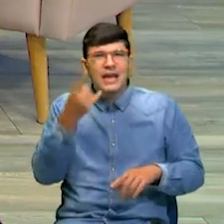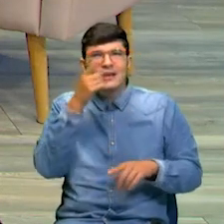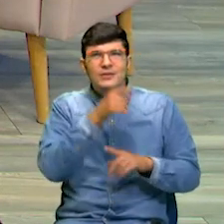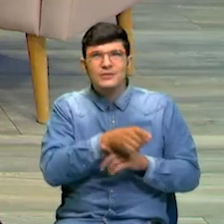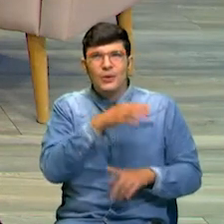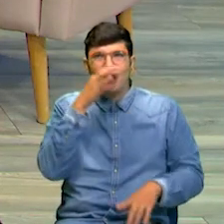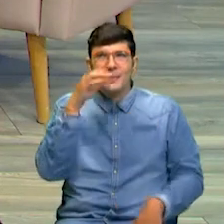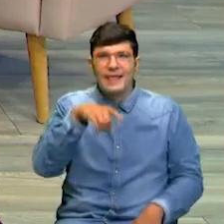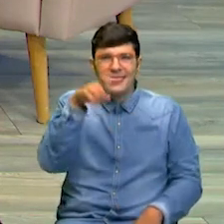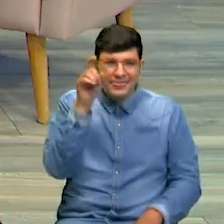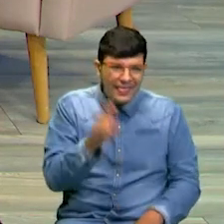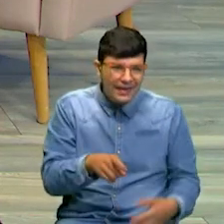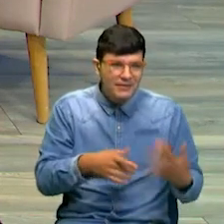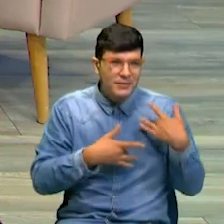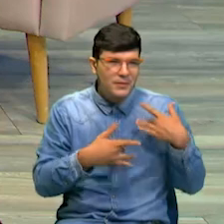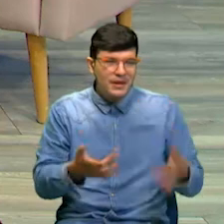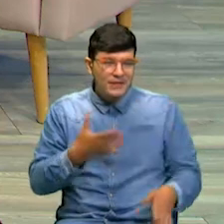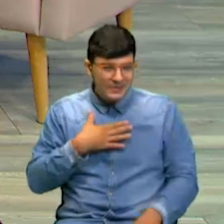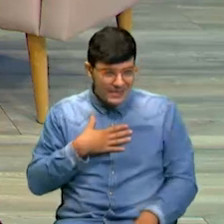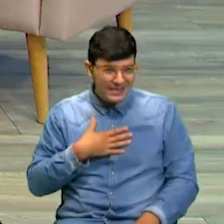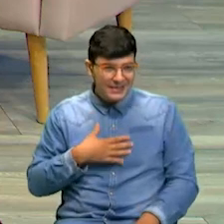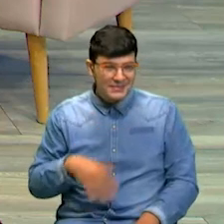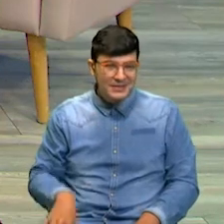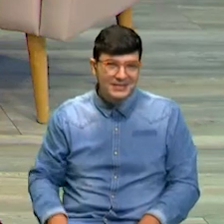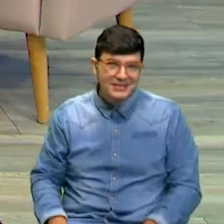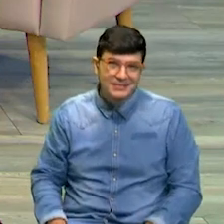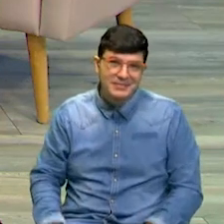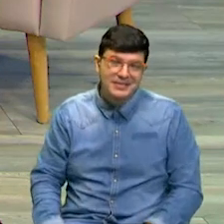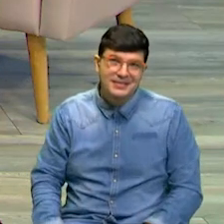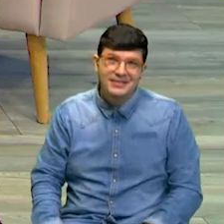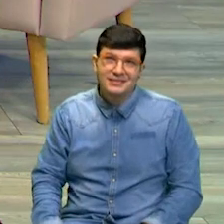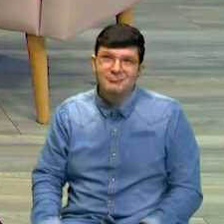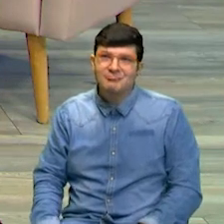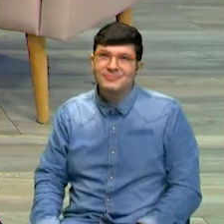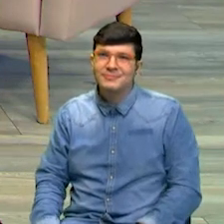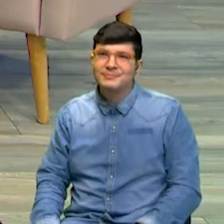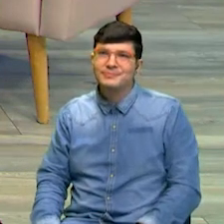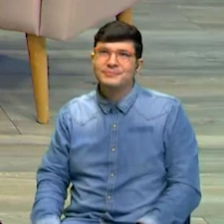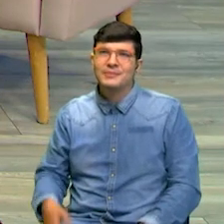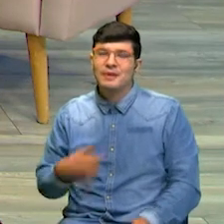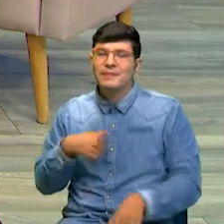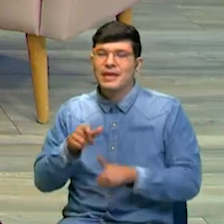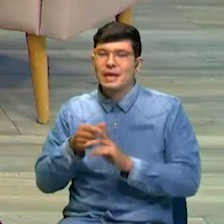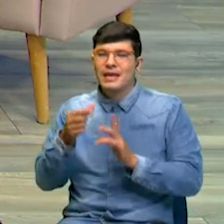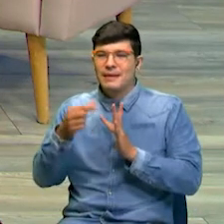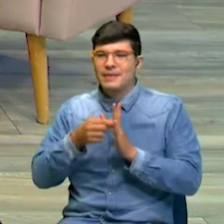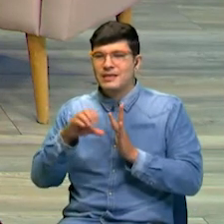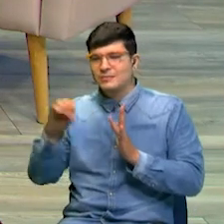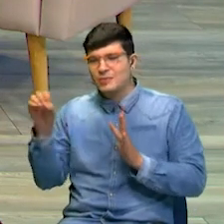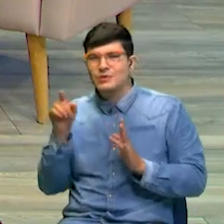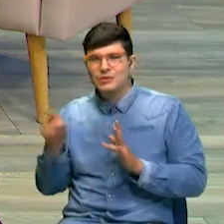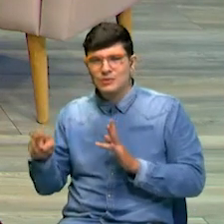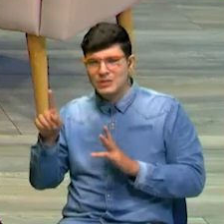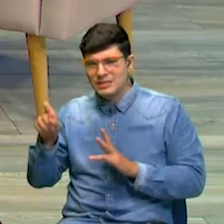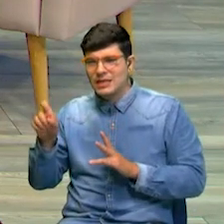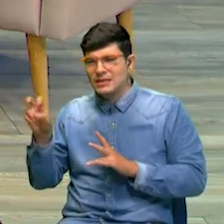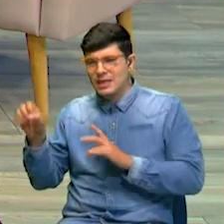él colaborarme. Pues yo tengo esposo, pero igual también tiene 60 años, no es el papá de él.